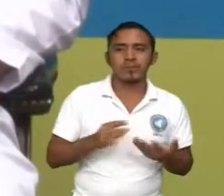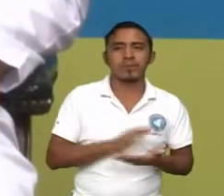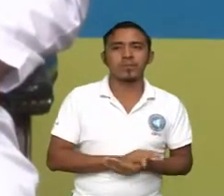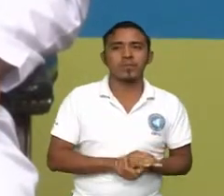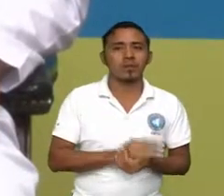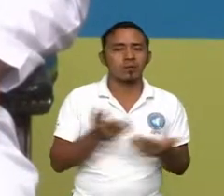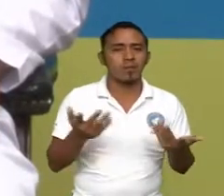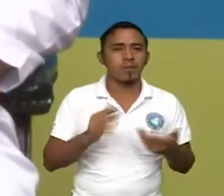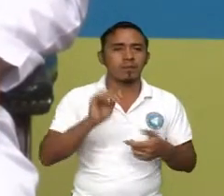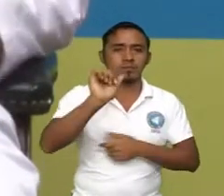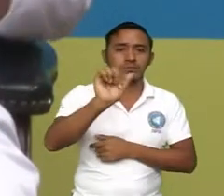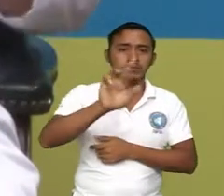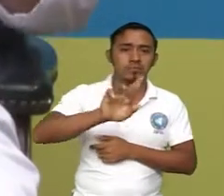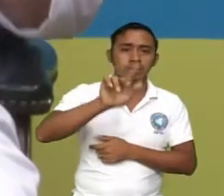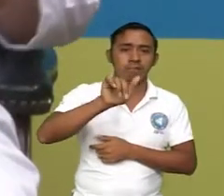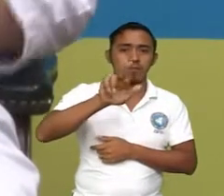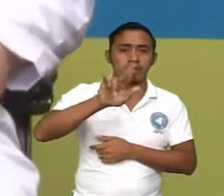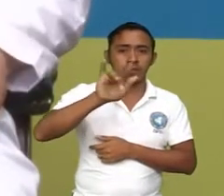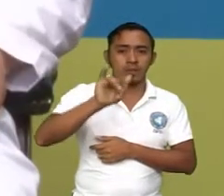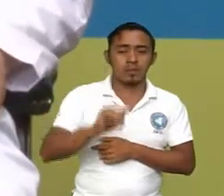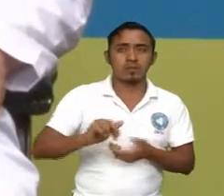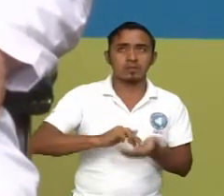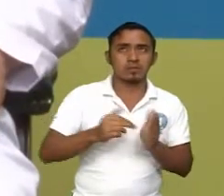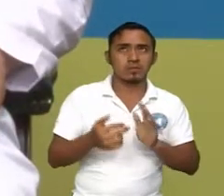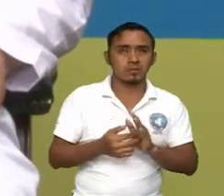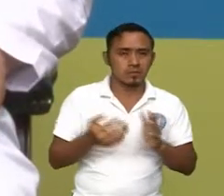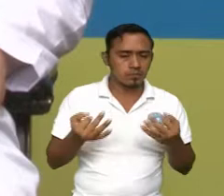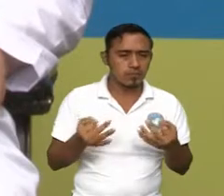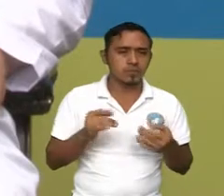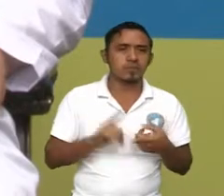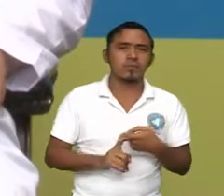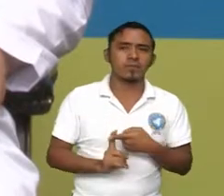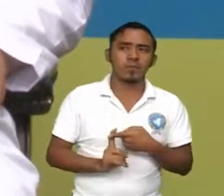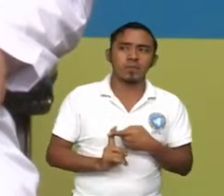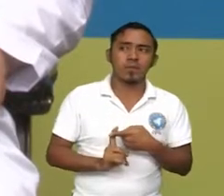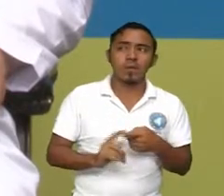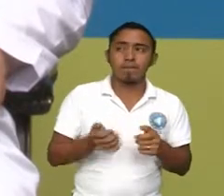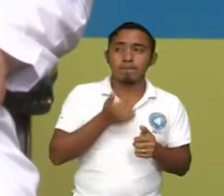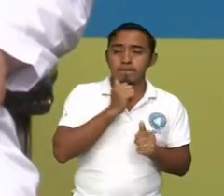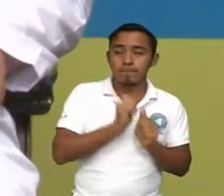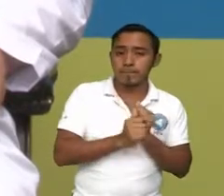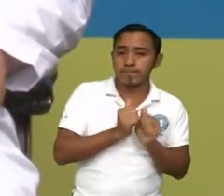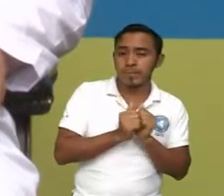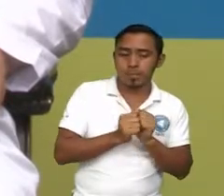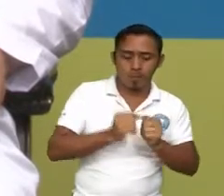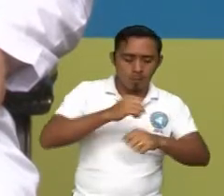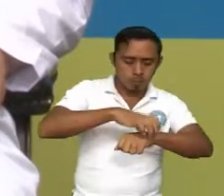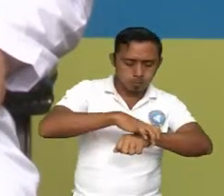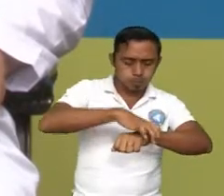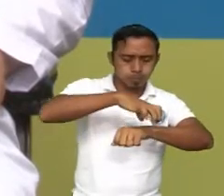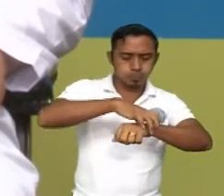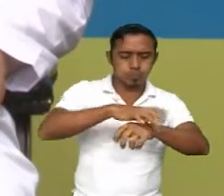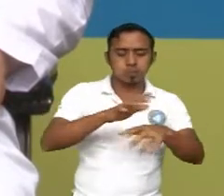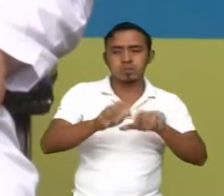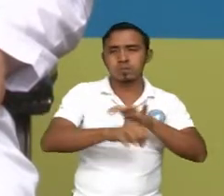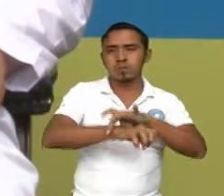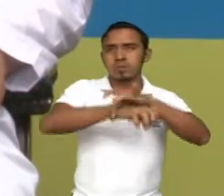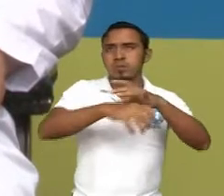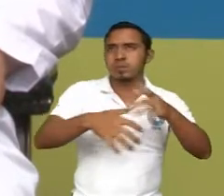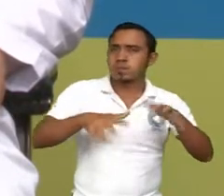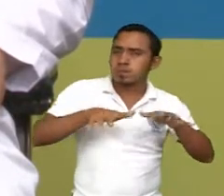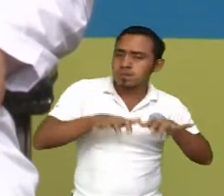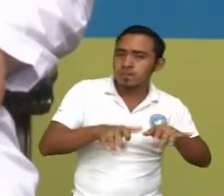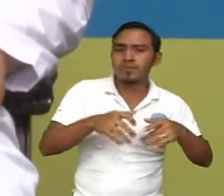es un proceso inflamatorio crónico de verdad de las articulaciones en donde obviamente se